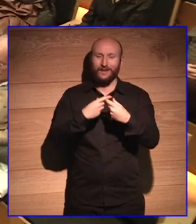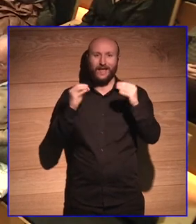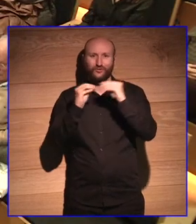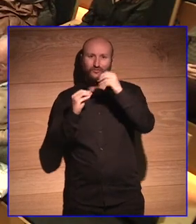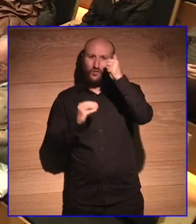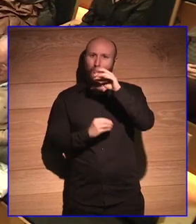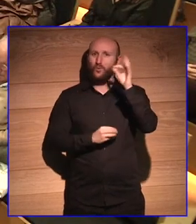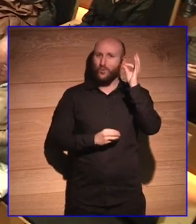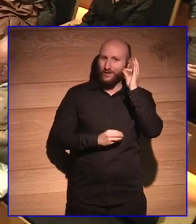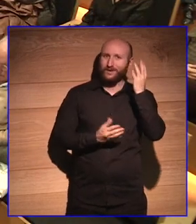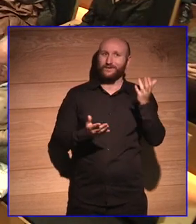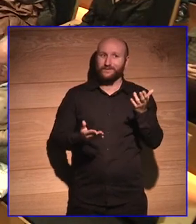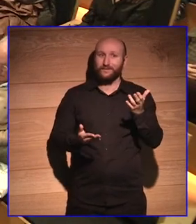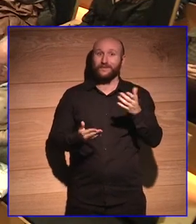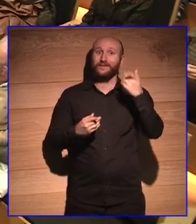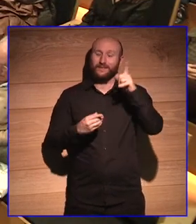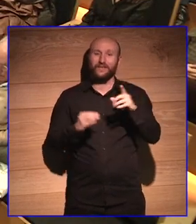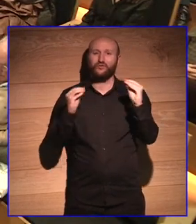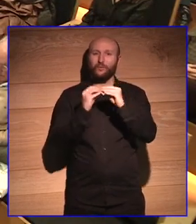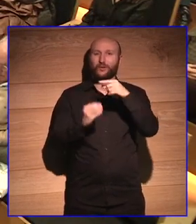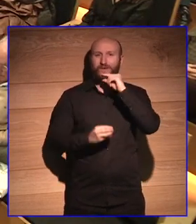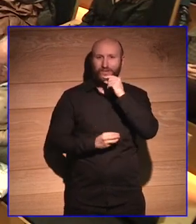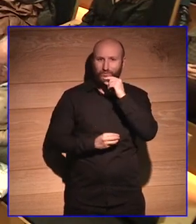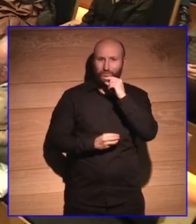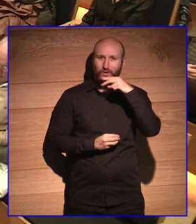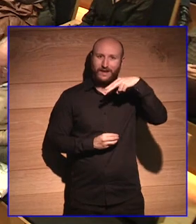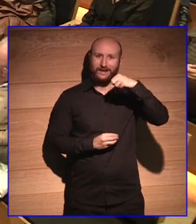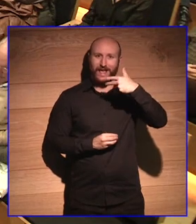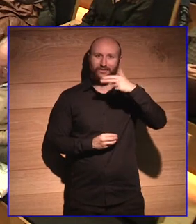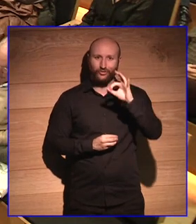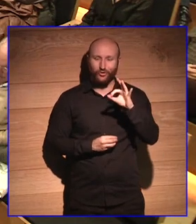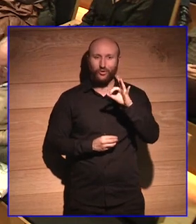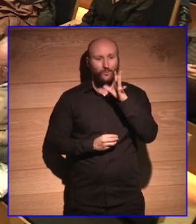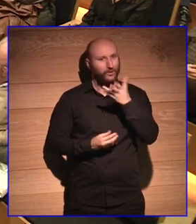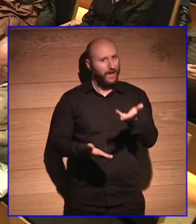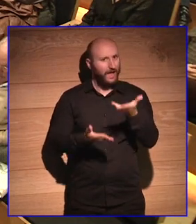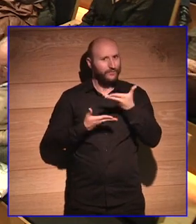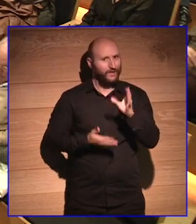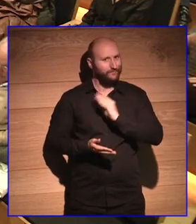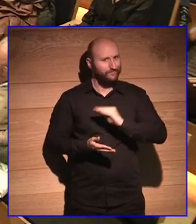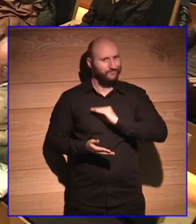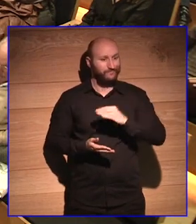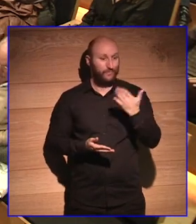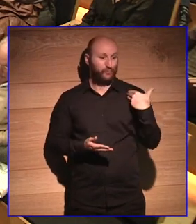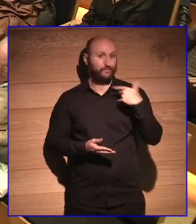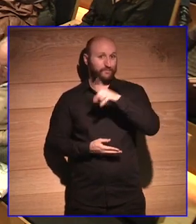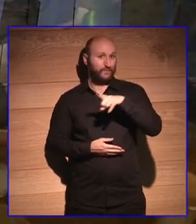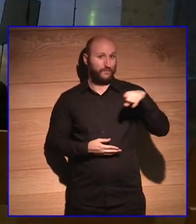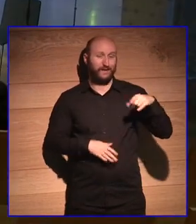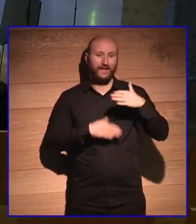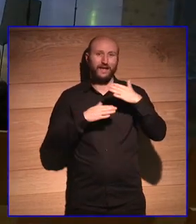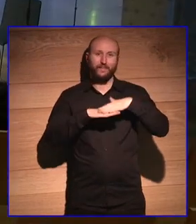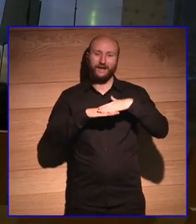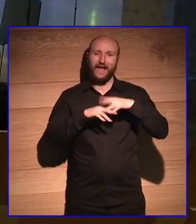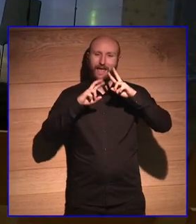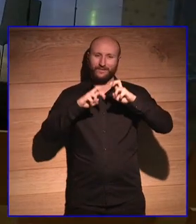sobrina de maría de pablos y al sobrino nieto nacho arimany y que me ha ayudado muchísimo estos últimos meses en mi investigación